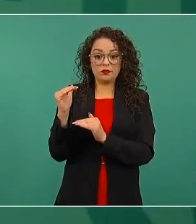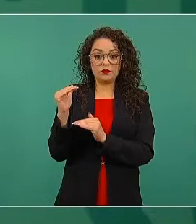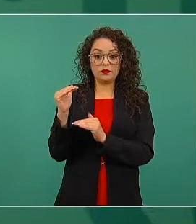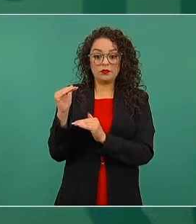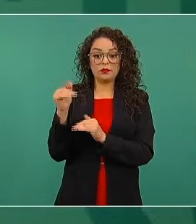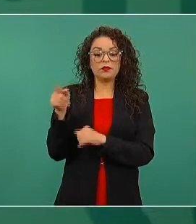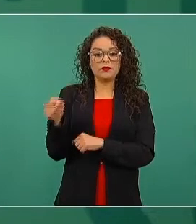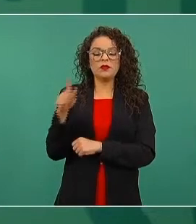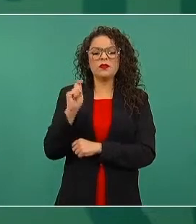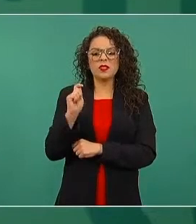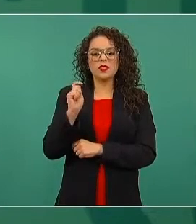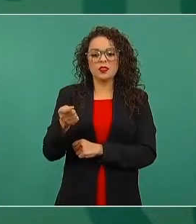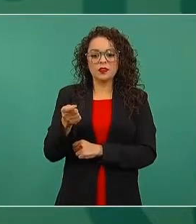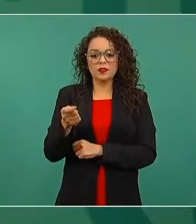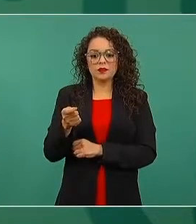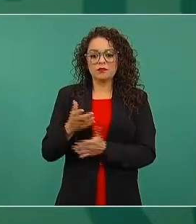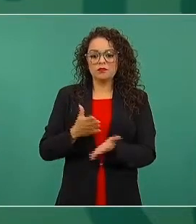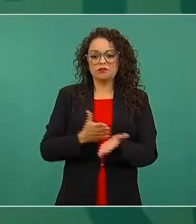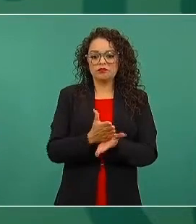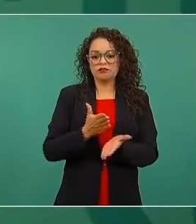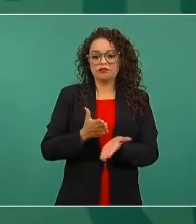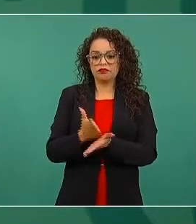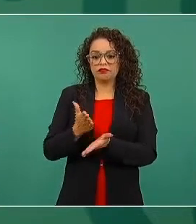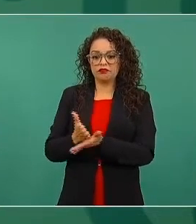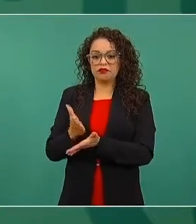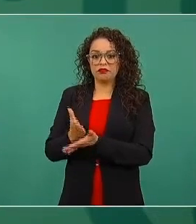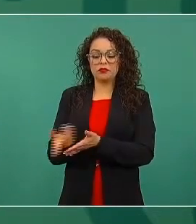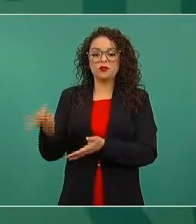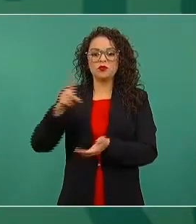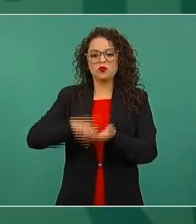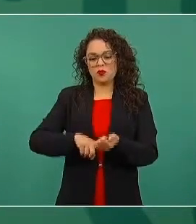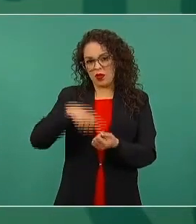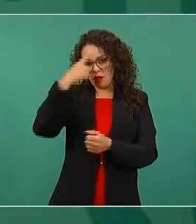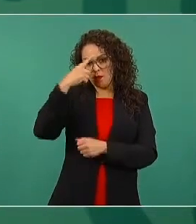en acciones represivas.